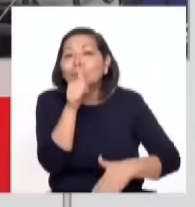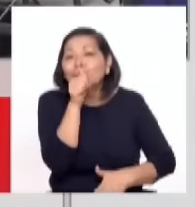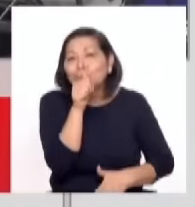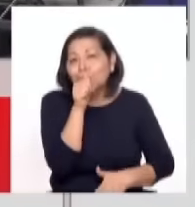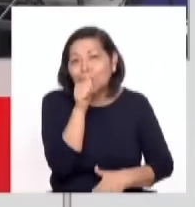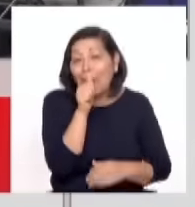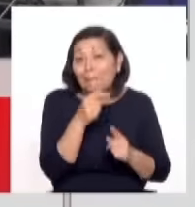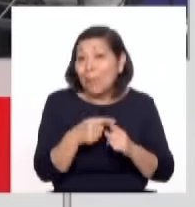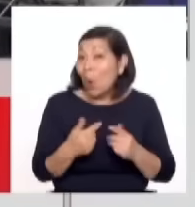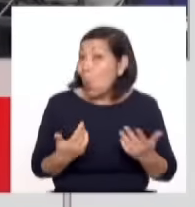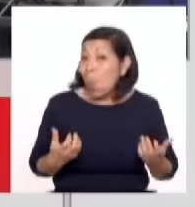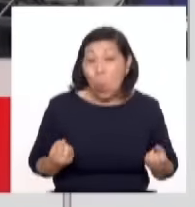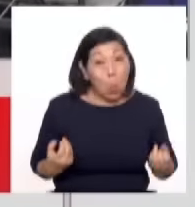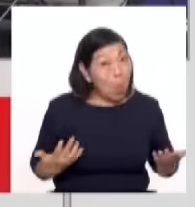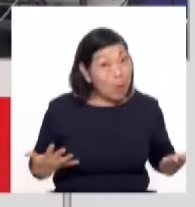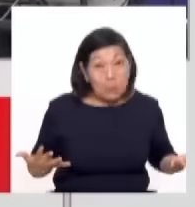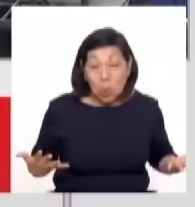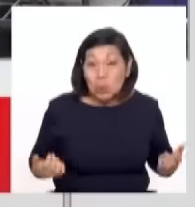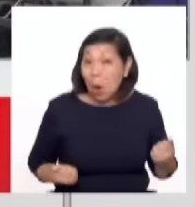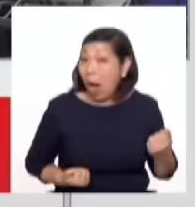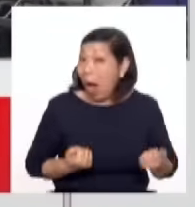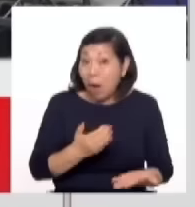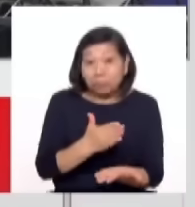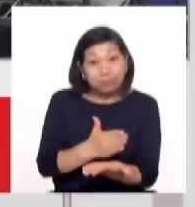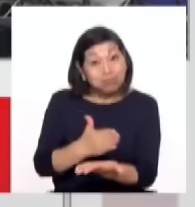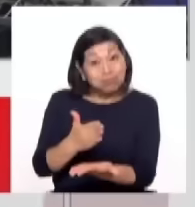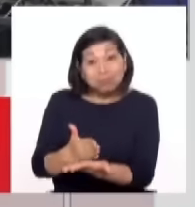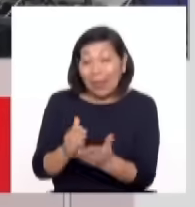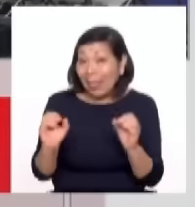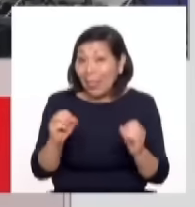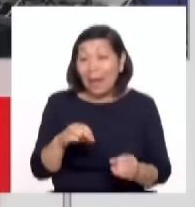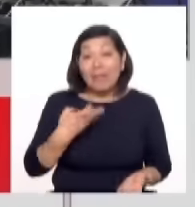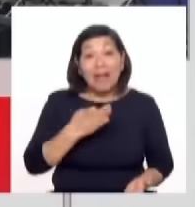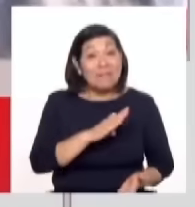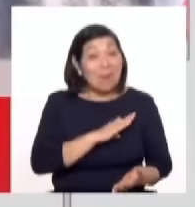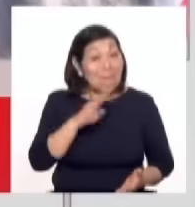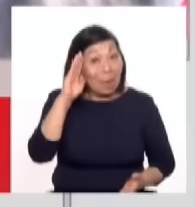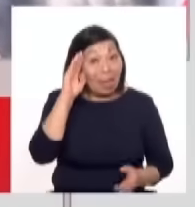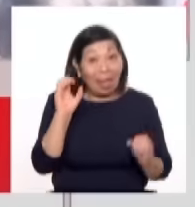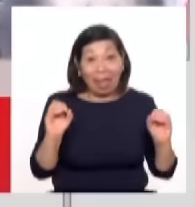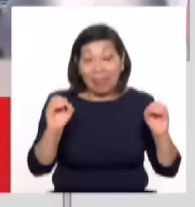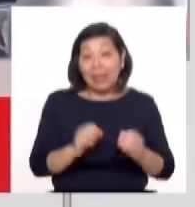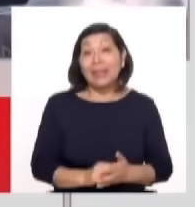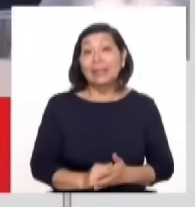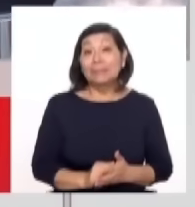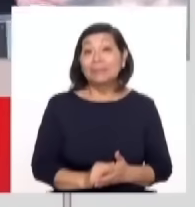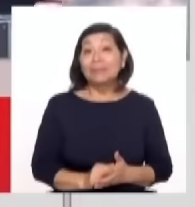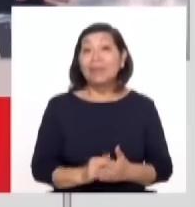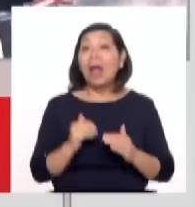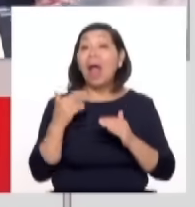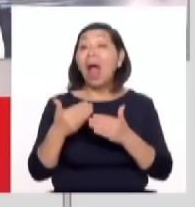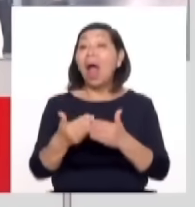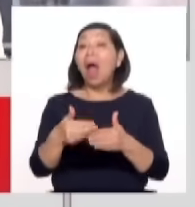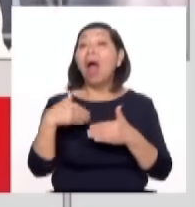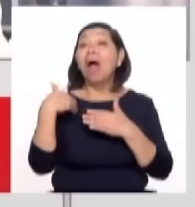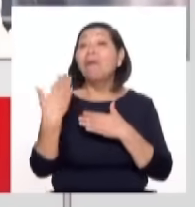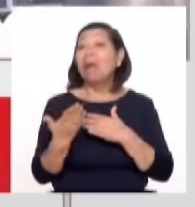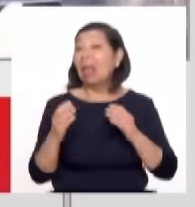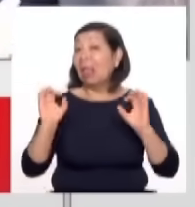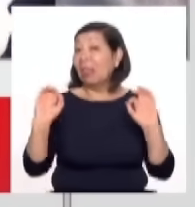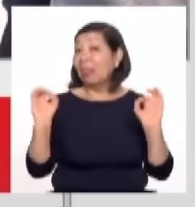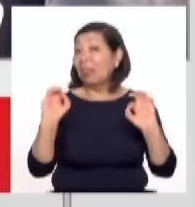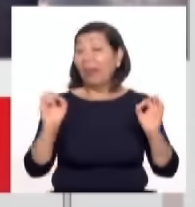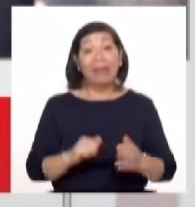incluso no hay muchos vehículos del Ministerio Público ni la Policía Nacional ni en la fachada principal